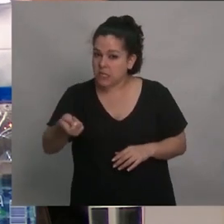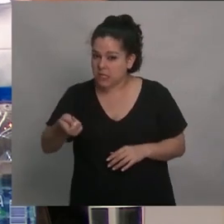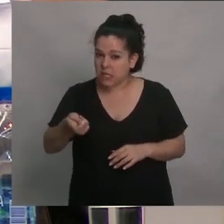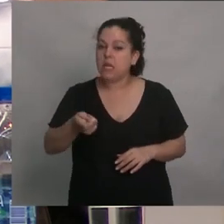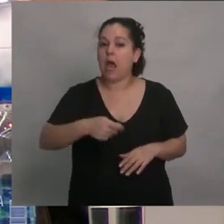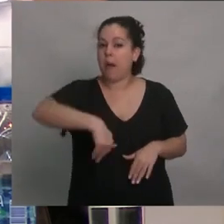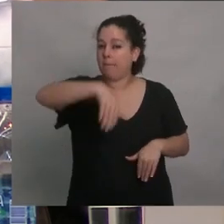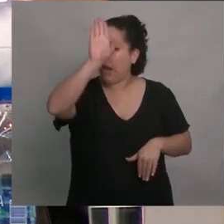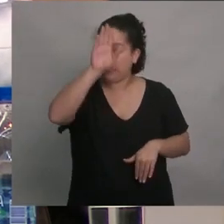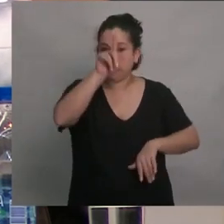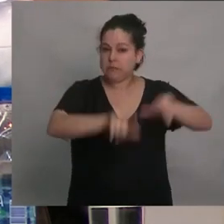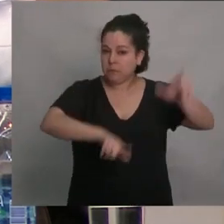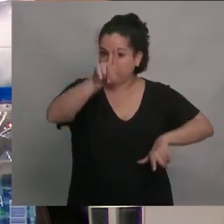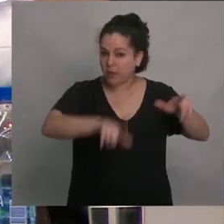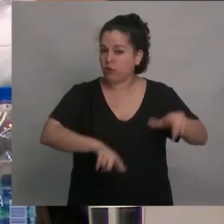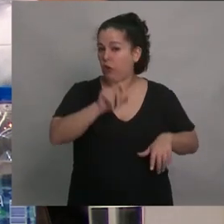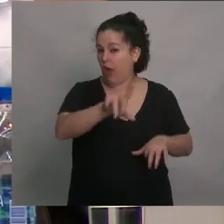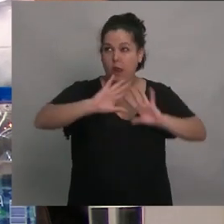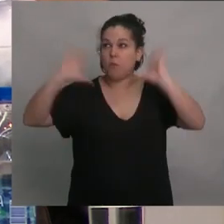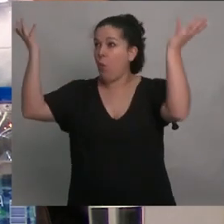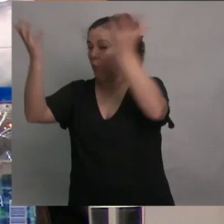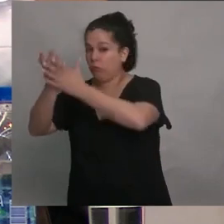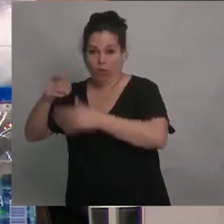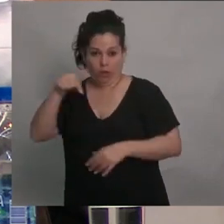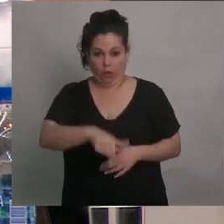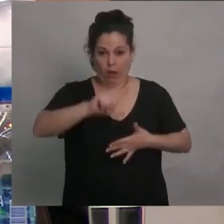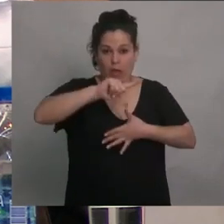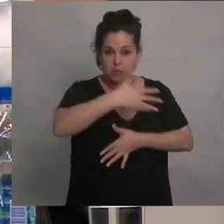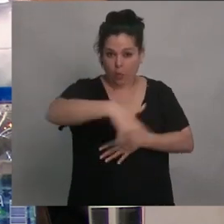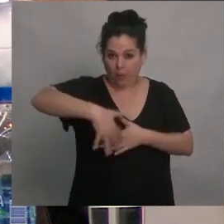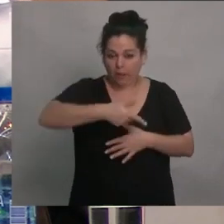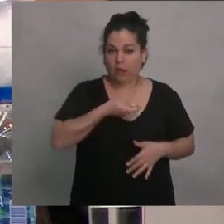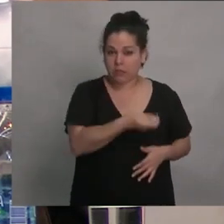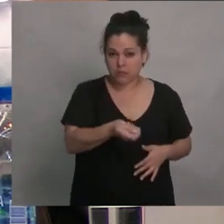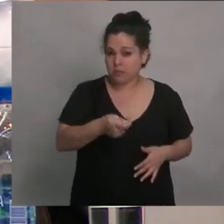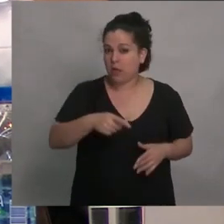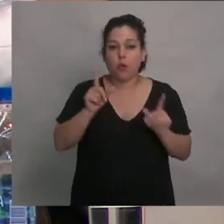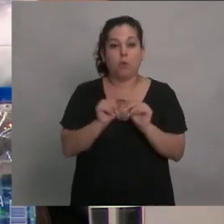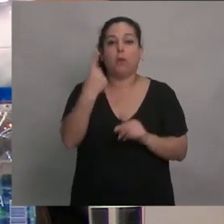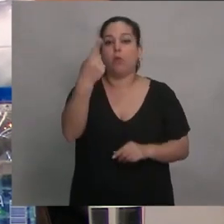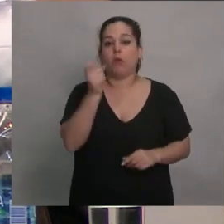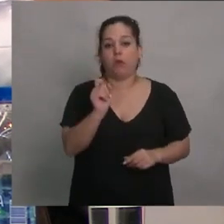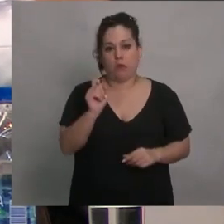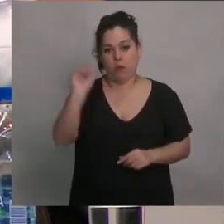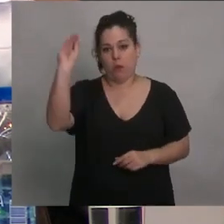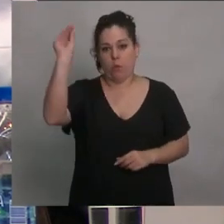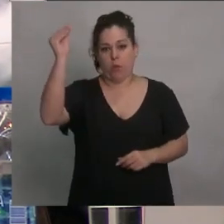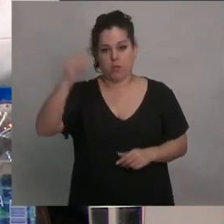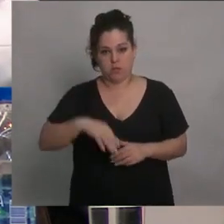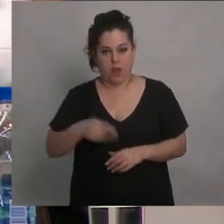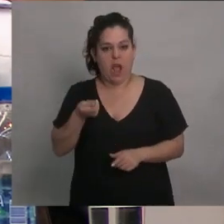ambientales que en el resto de continentes en el mundo, y Brasil, por desgracia, encabeza el rating